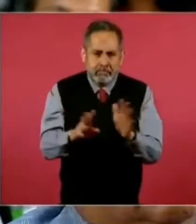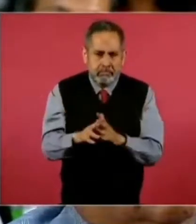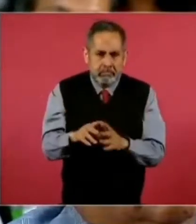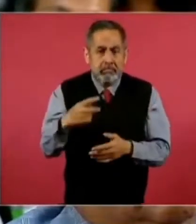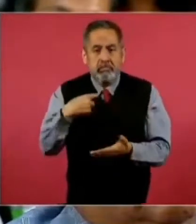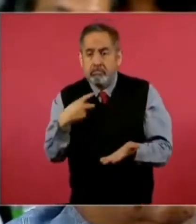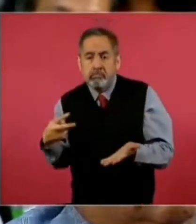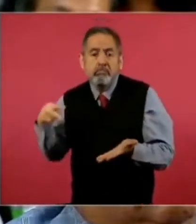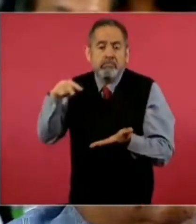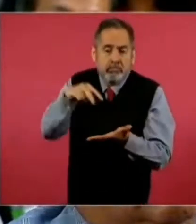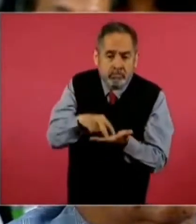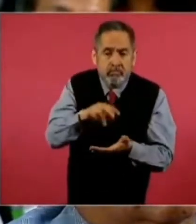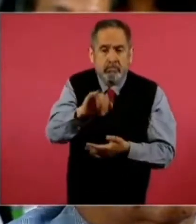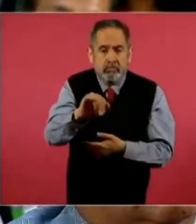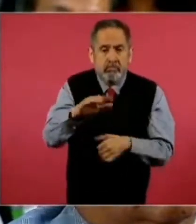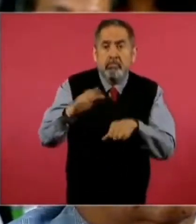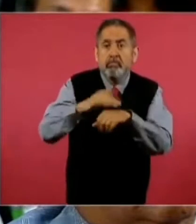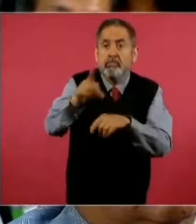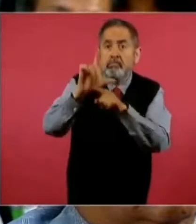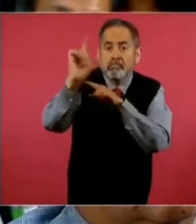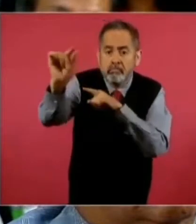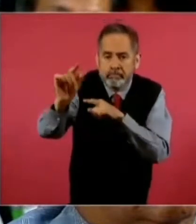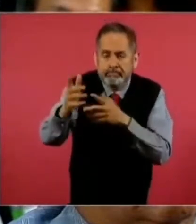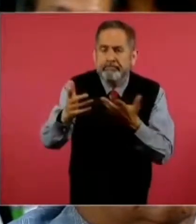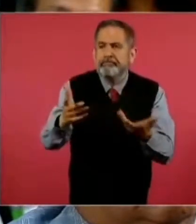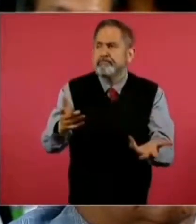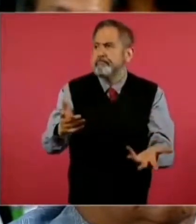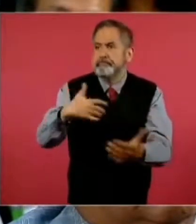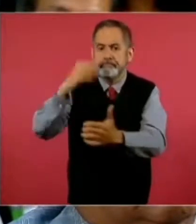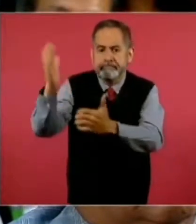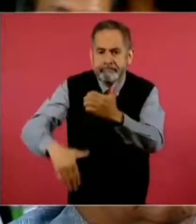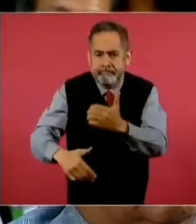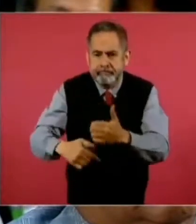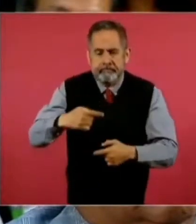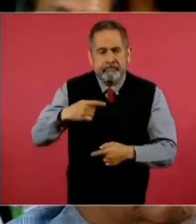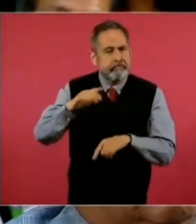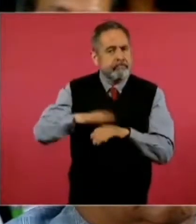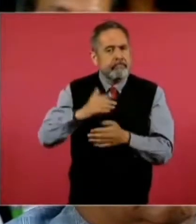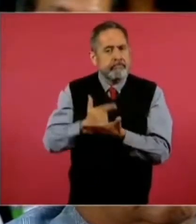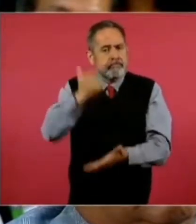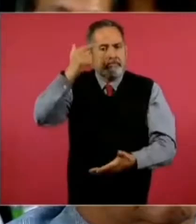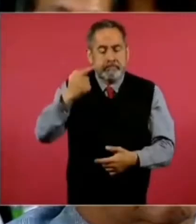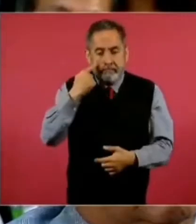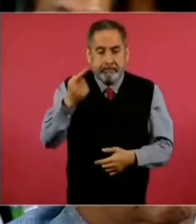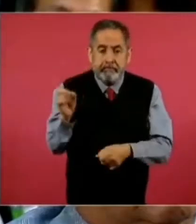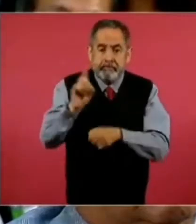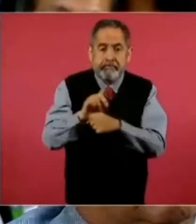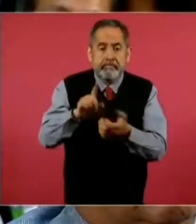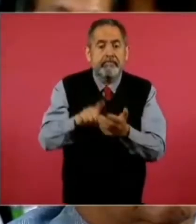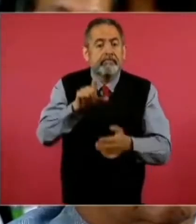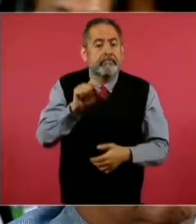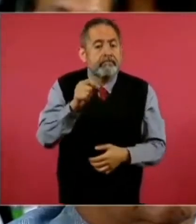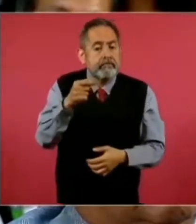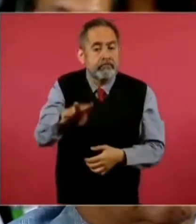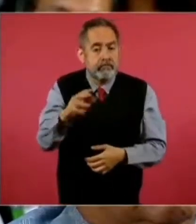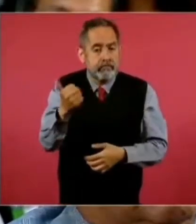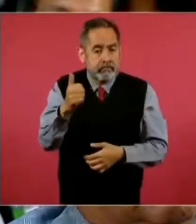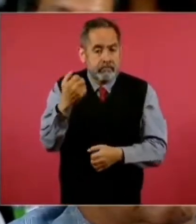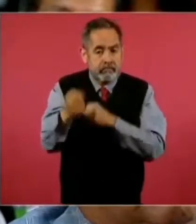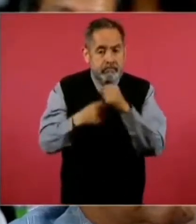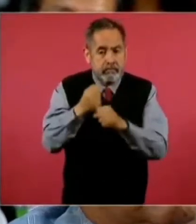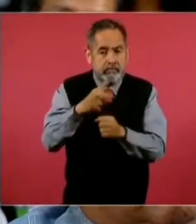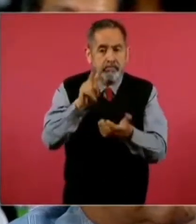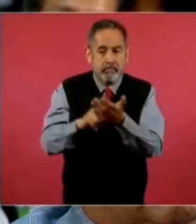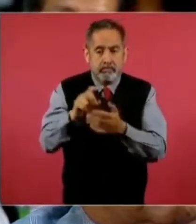hoy es porque usted ya se va, y esto que pasó se me hace bastante grave. El 29 de agosto del 2023